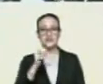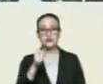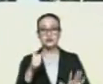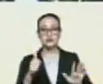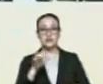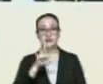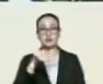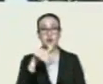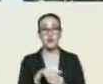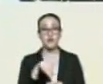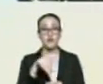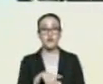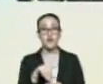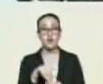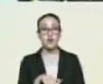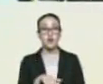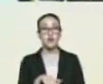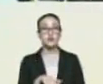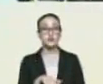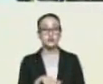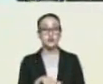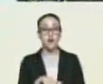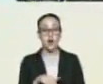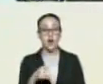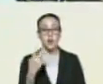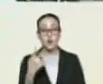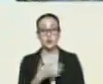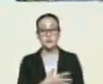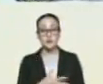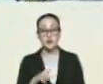5.294.065 votos frente a los